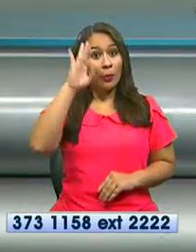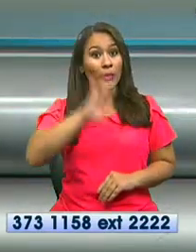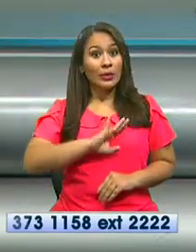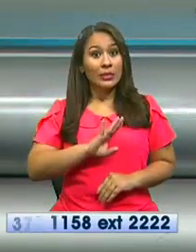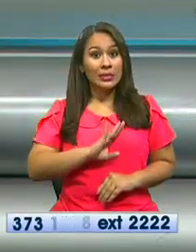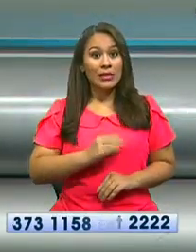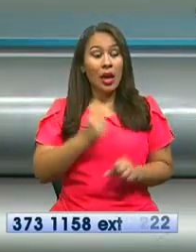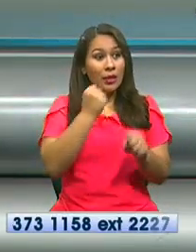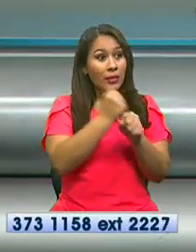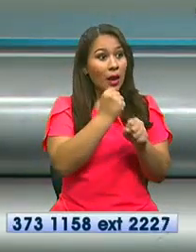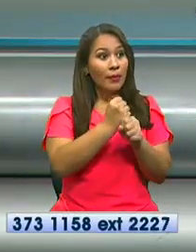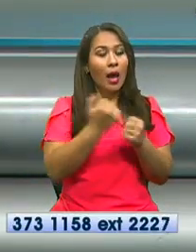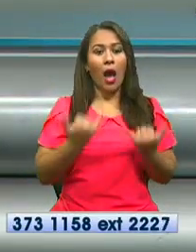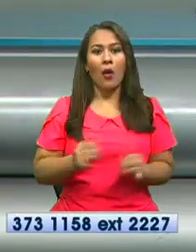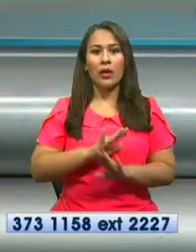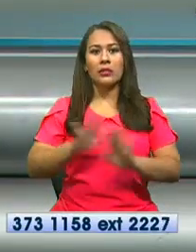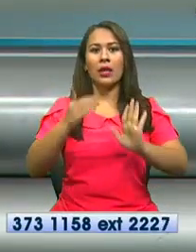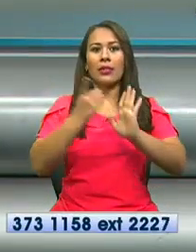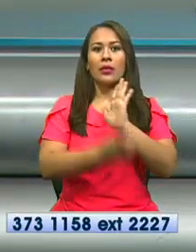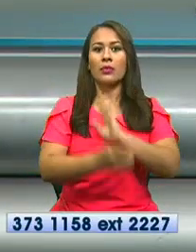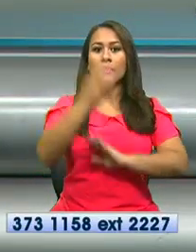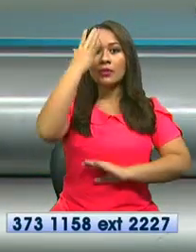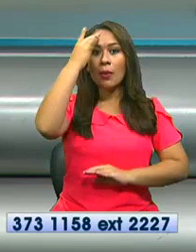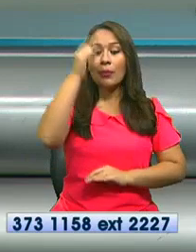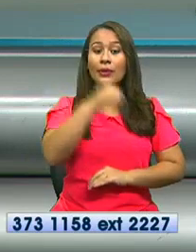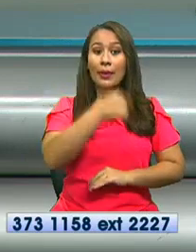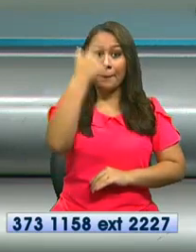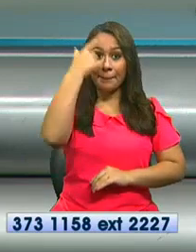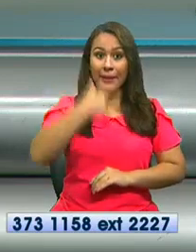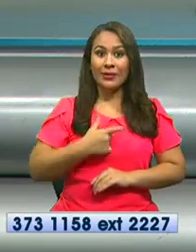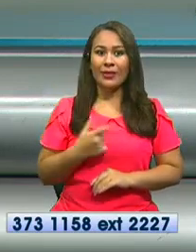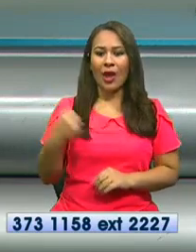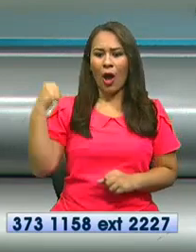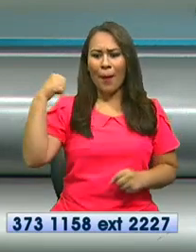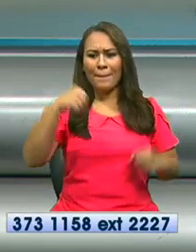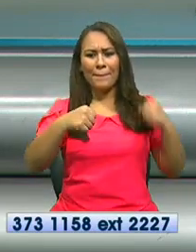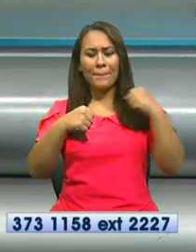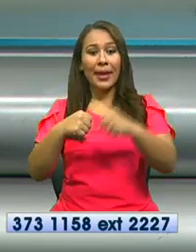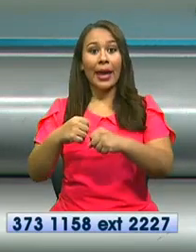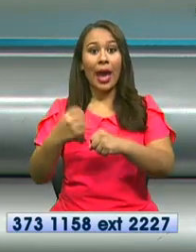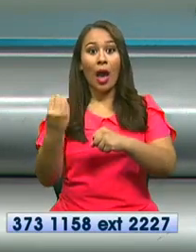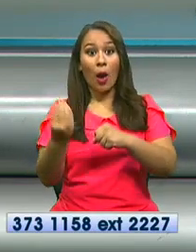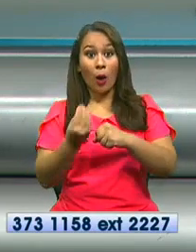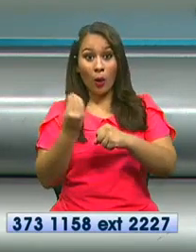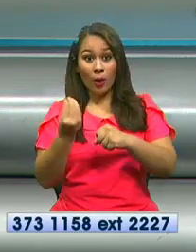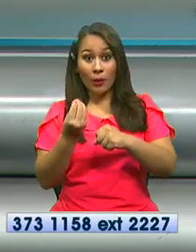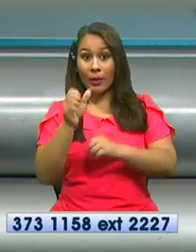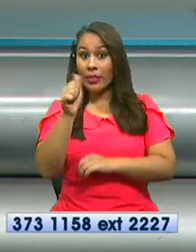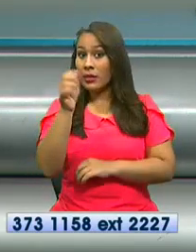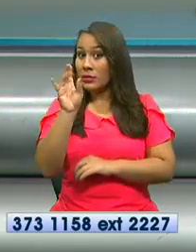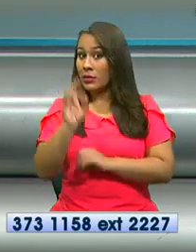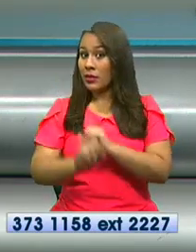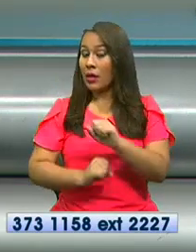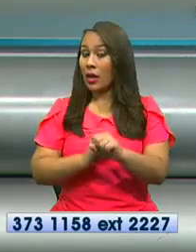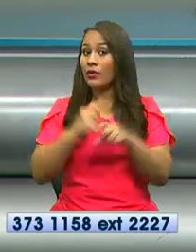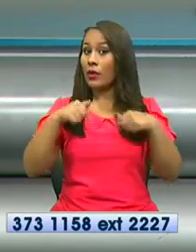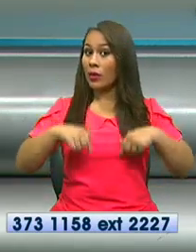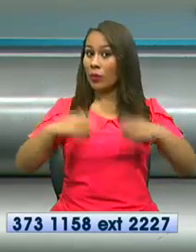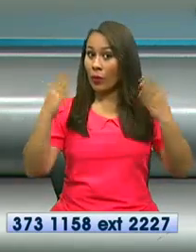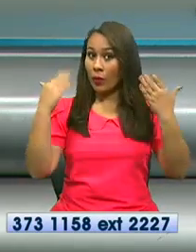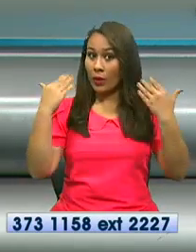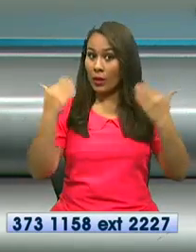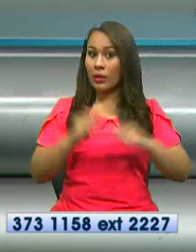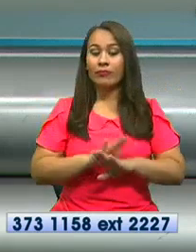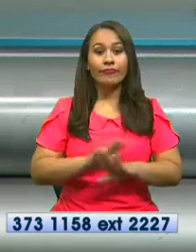Servicio activo fue denunciado en la fiscalía por presuntamente golpear a una adolescente de 17 años en Guayaquil. Según